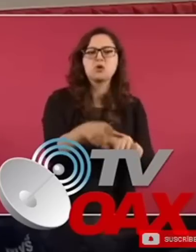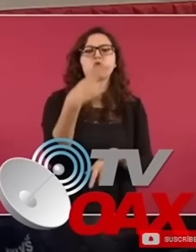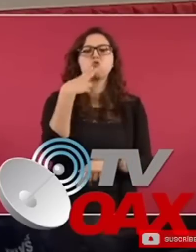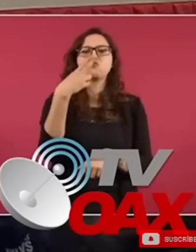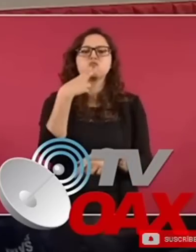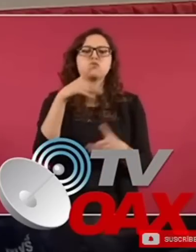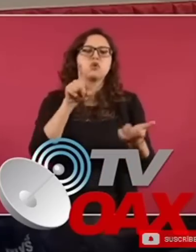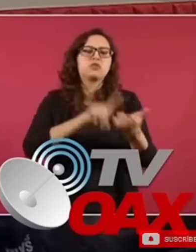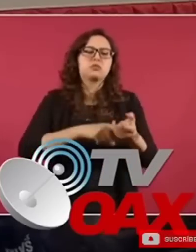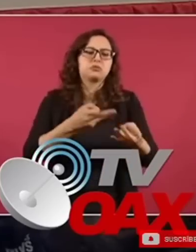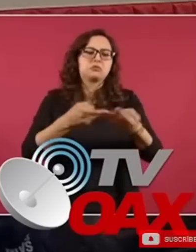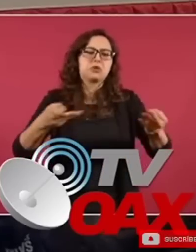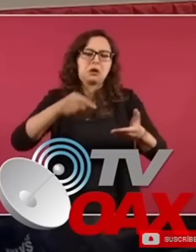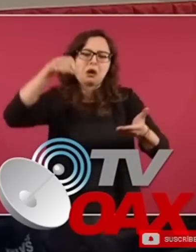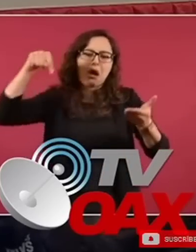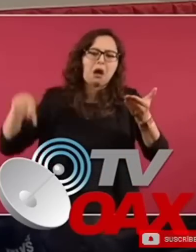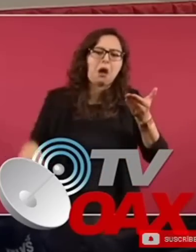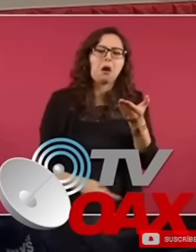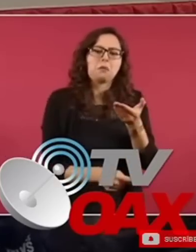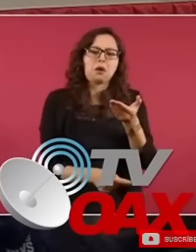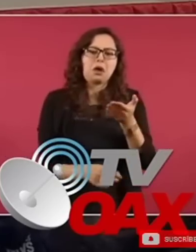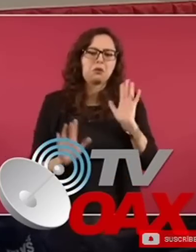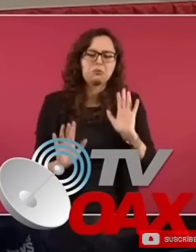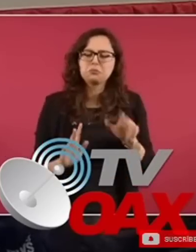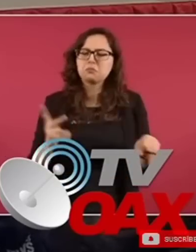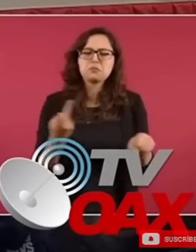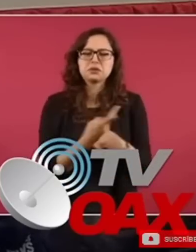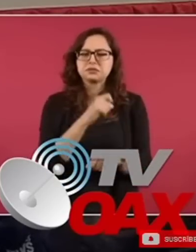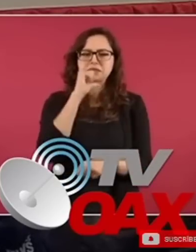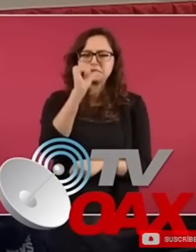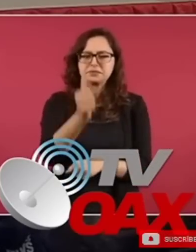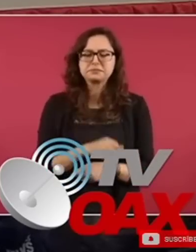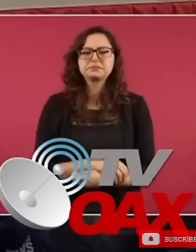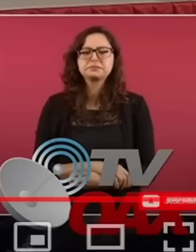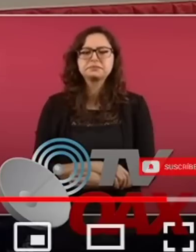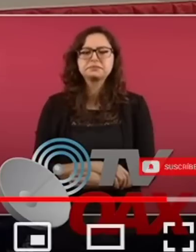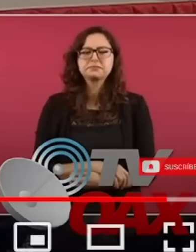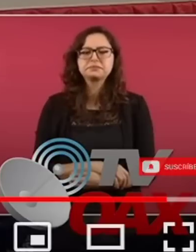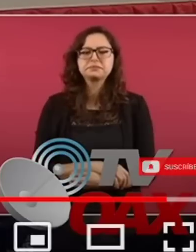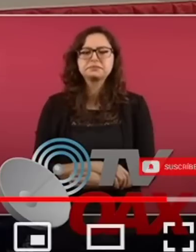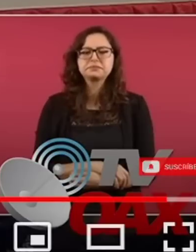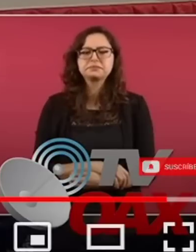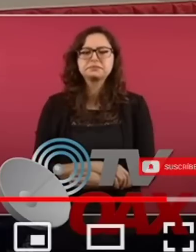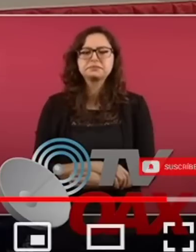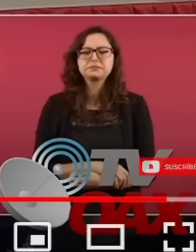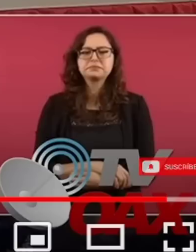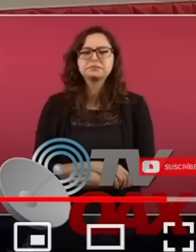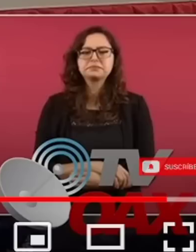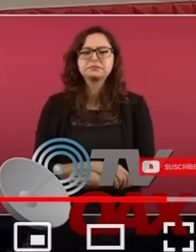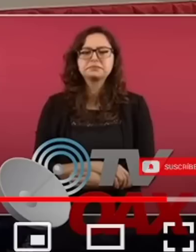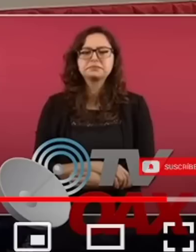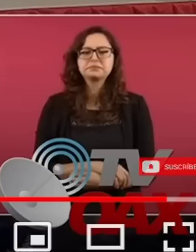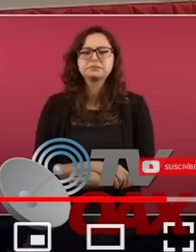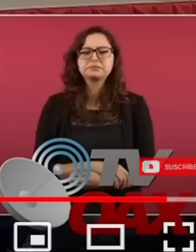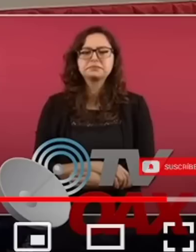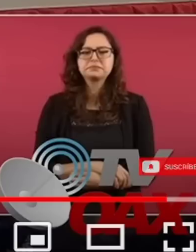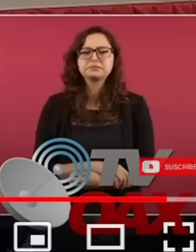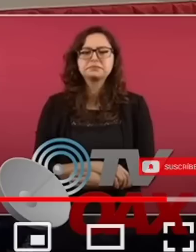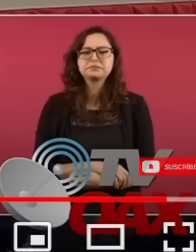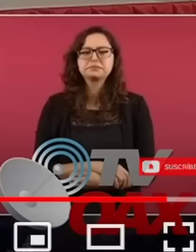todo va a ser por la parte bajo tierra, ¿no? Claro. Adelante. Bueno, al menos es lo bueno, ¿no? Pueden hacer el mantenimiento,